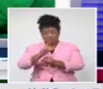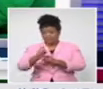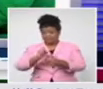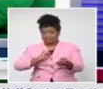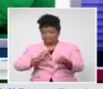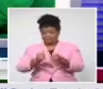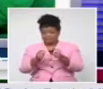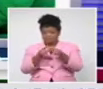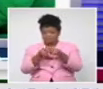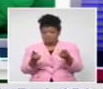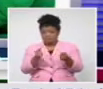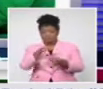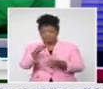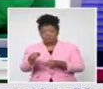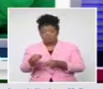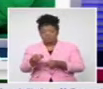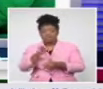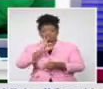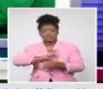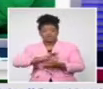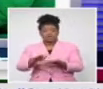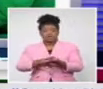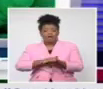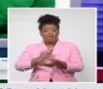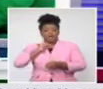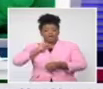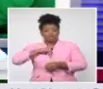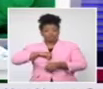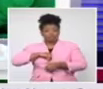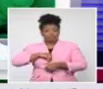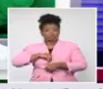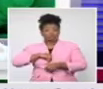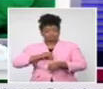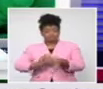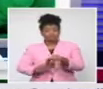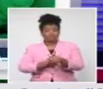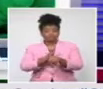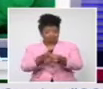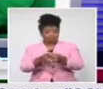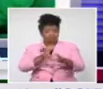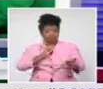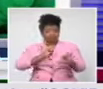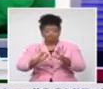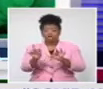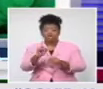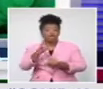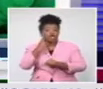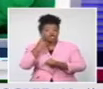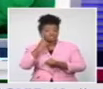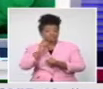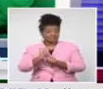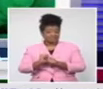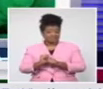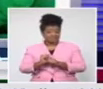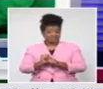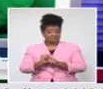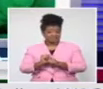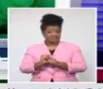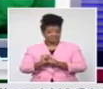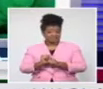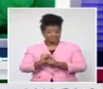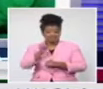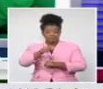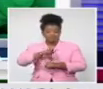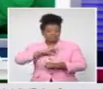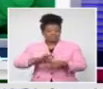esta enfermedad por no poder identificar a simple vista, a no ser que le hagas un PCR o un test